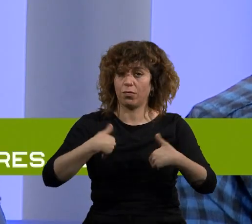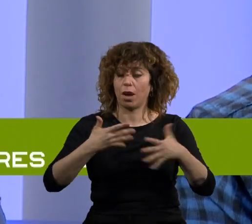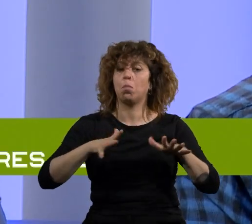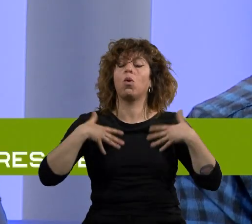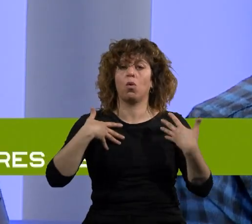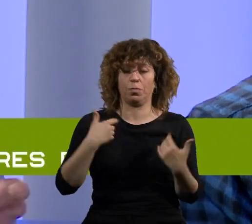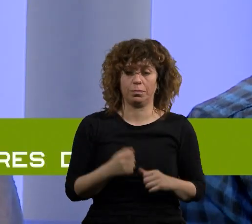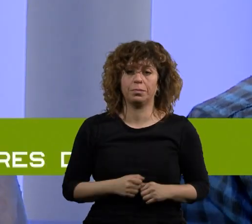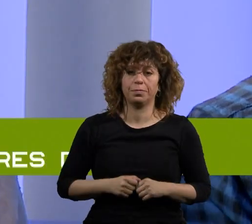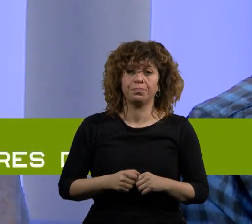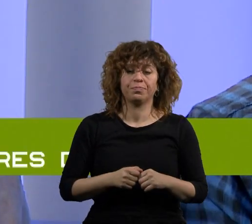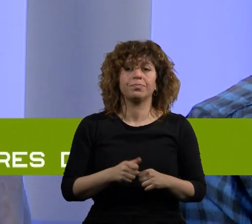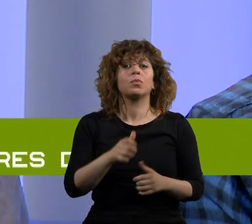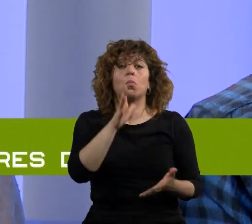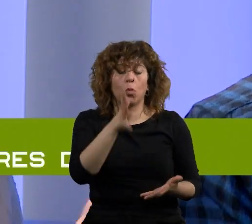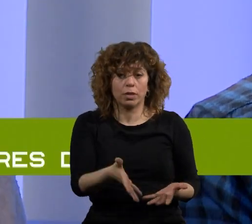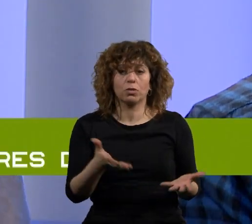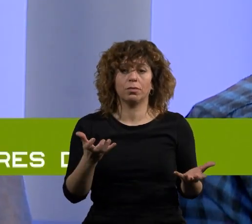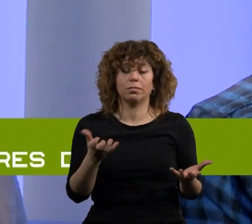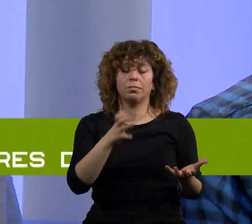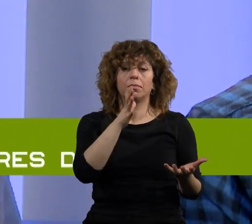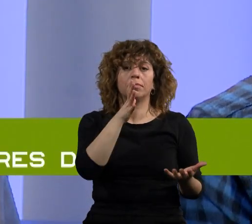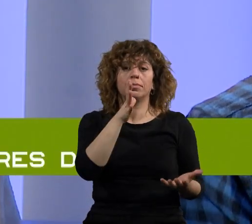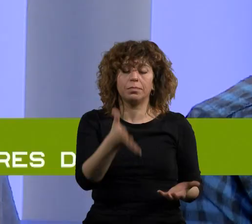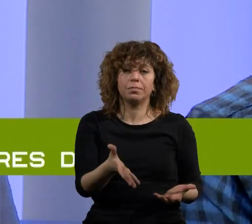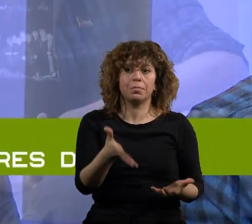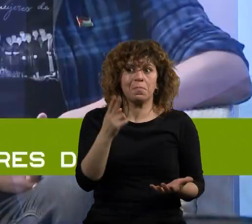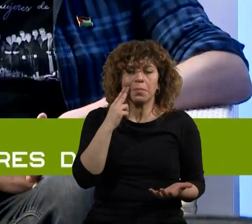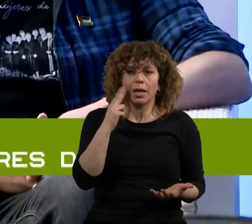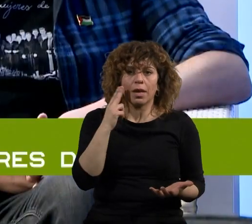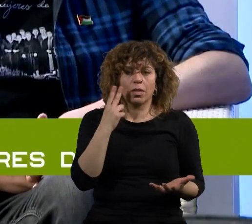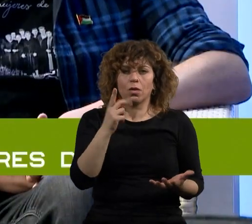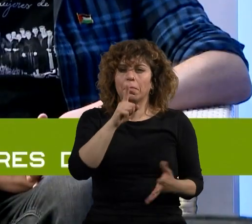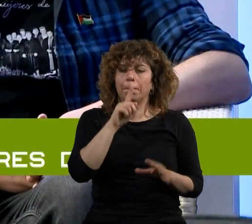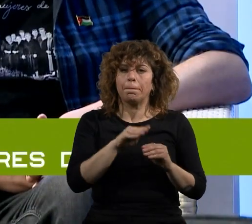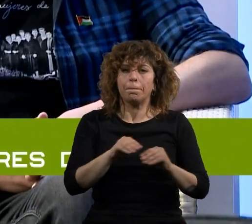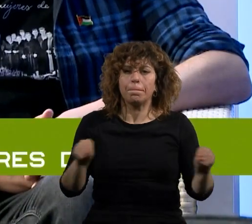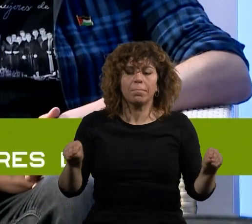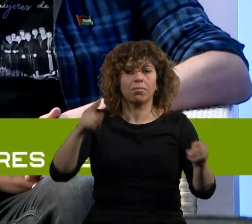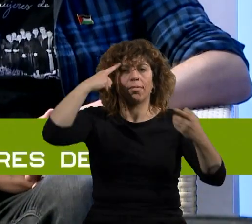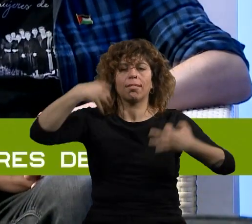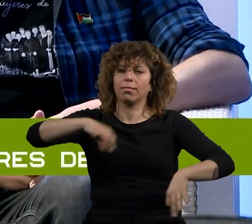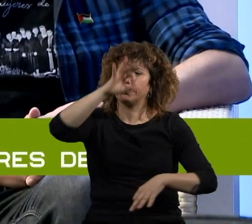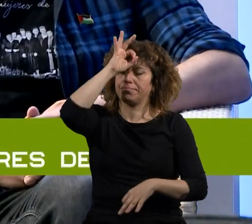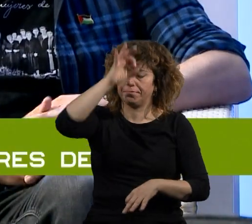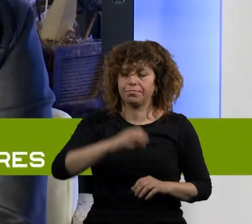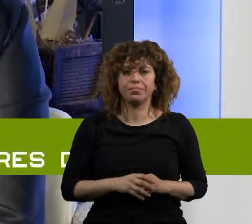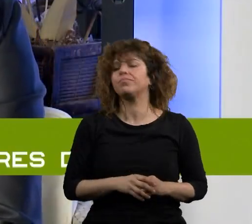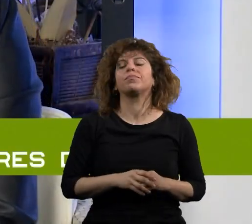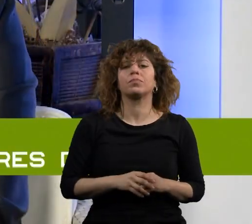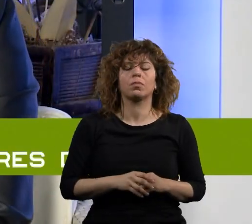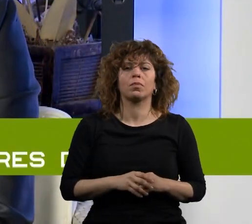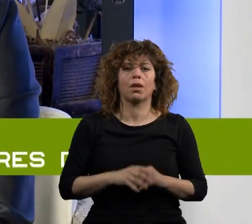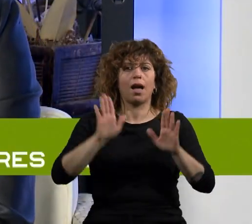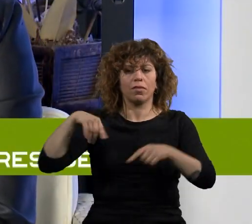sorpresas. Precisamente por eso, por el miedo, el silencio y la ignorancia. Claro, han tenido que pasar